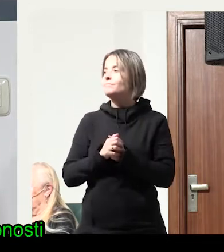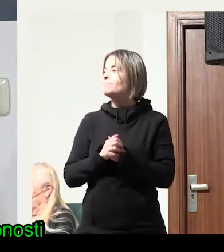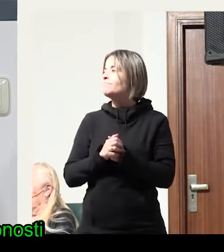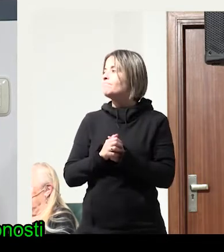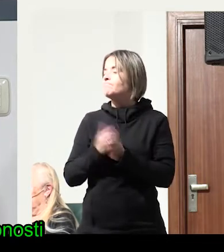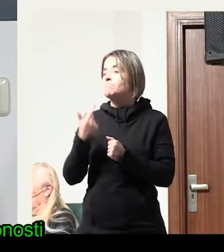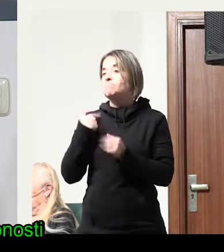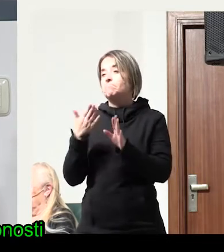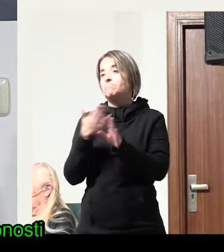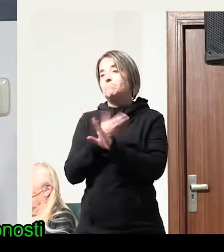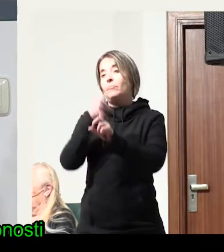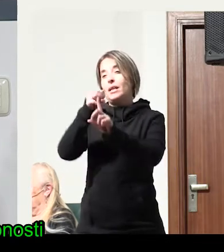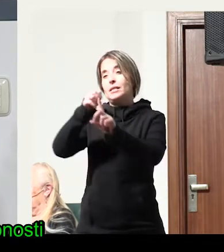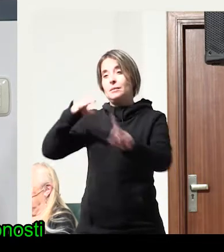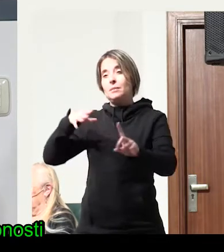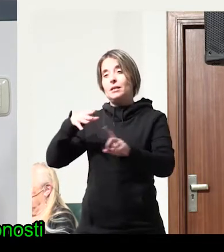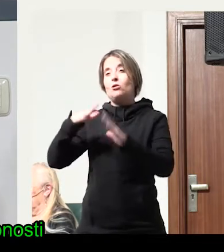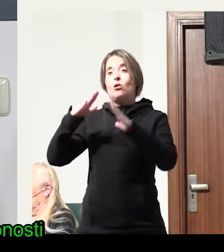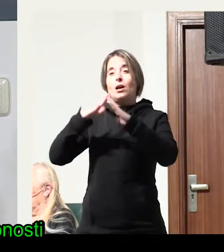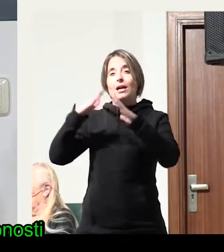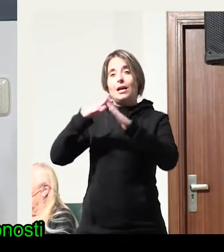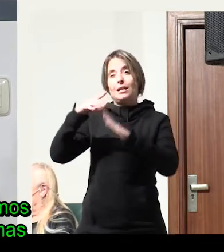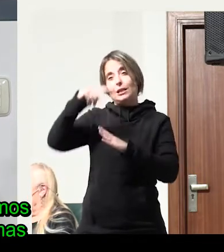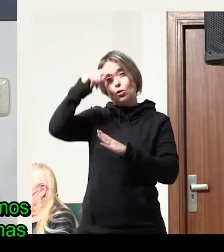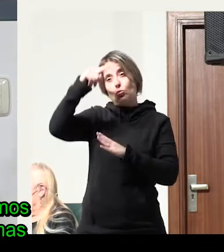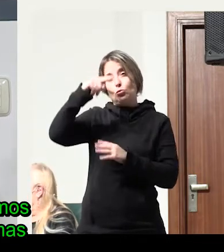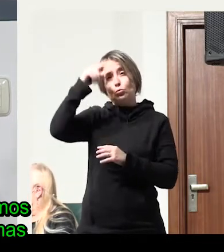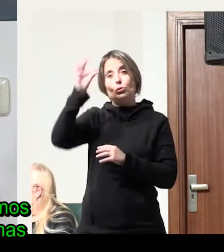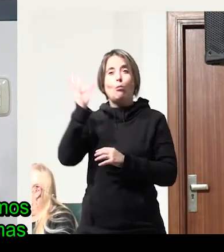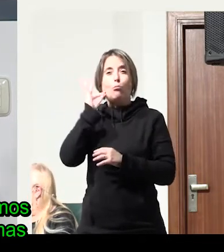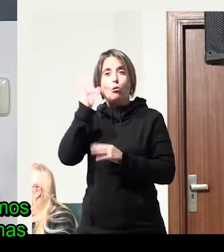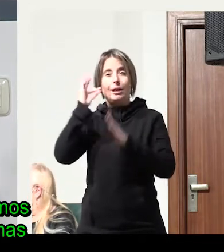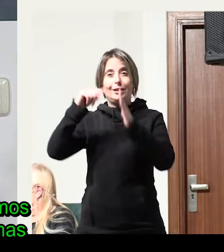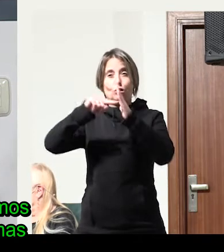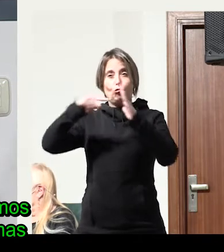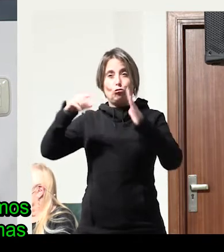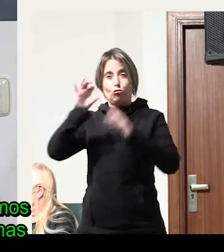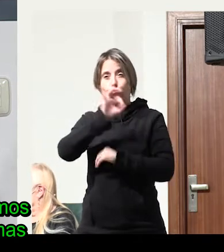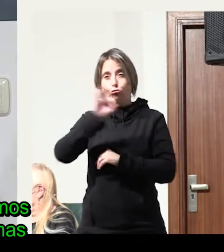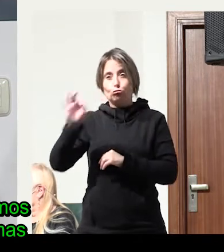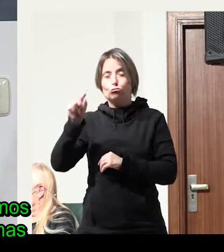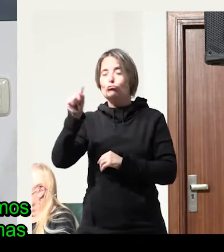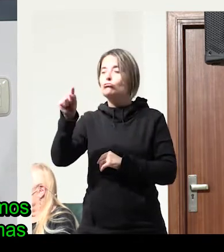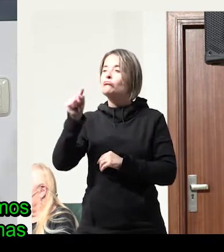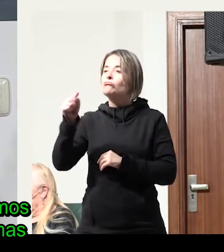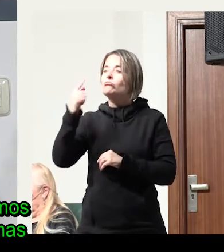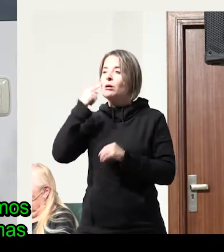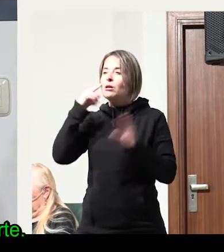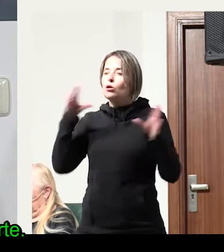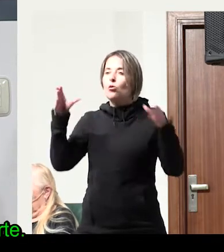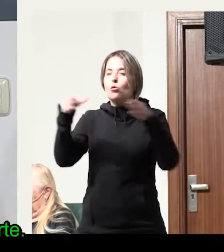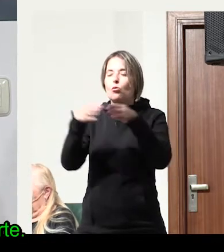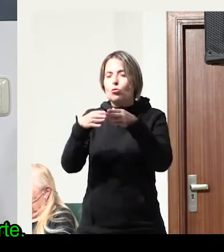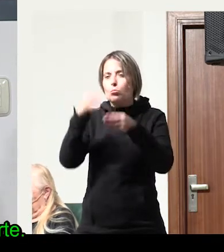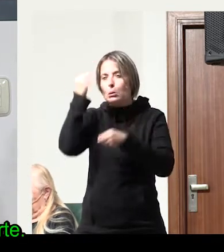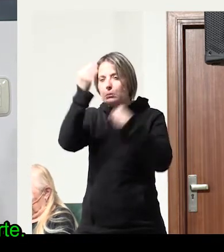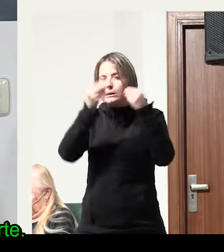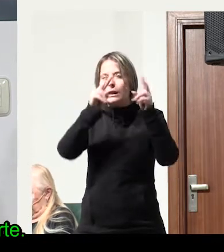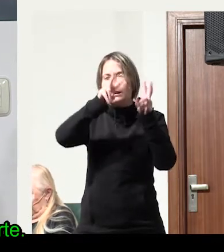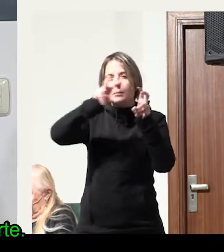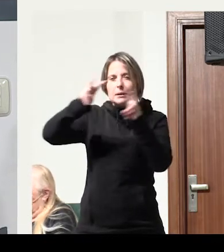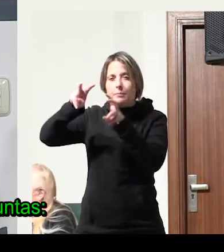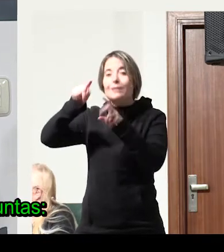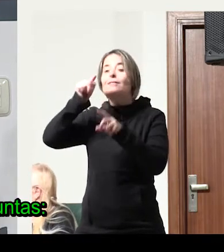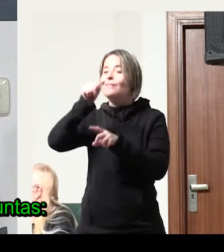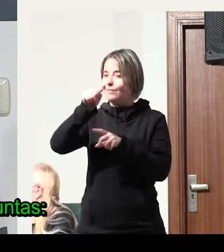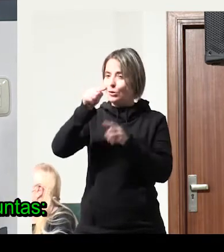seminario en la Casa de la Cultura, en la Casa de las Mujeres de Donosti, y hicimos un grupo que estuvimos pensando sobre diferentes temas, y uno de los temas fue la